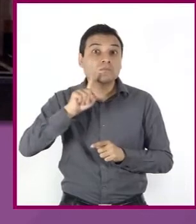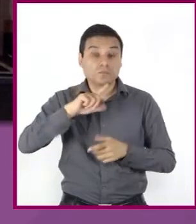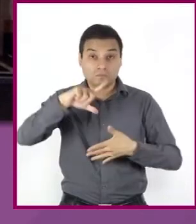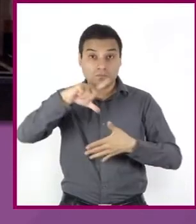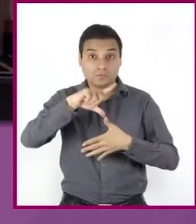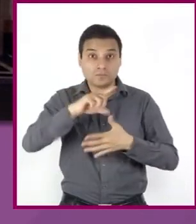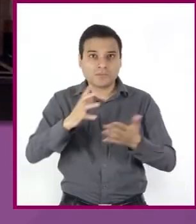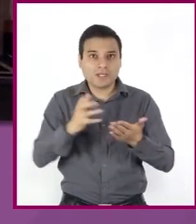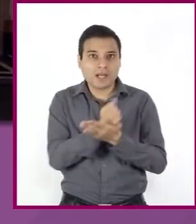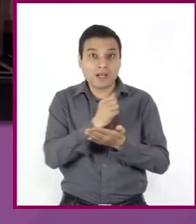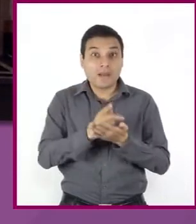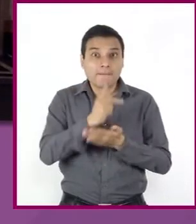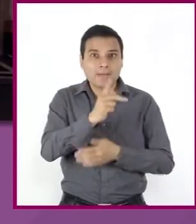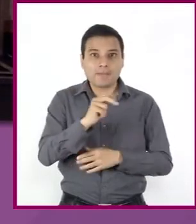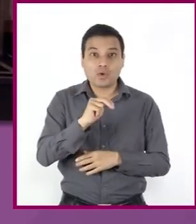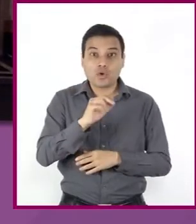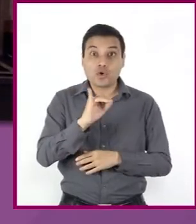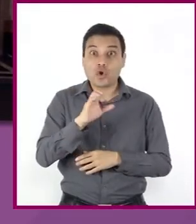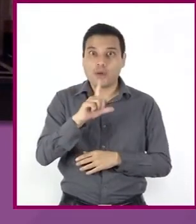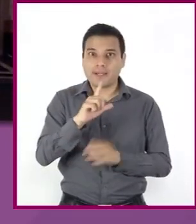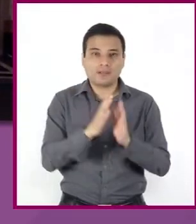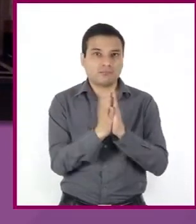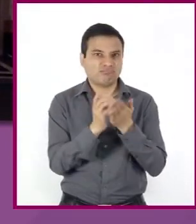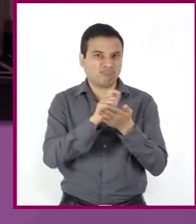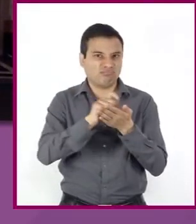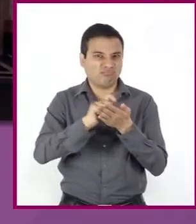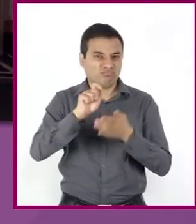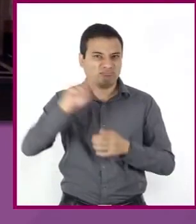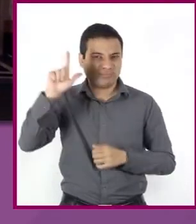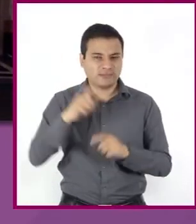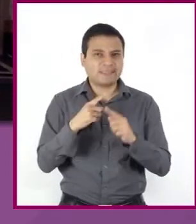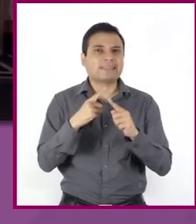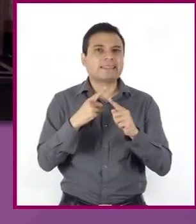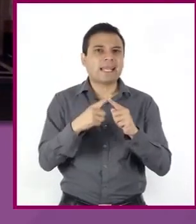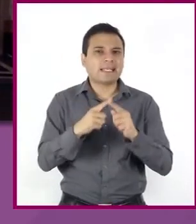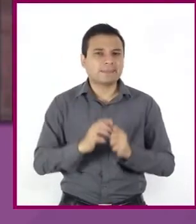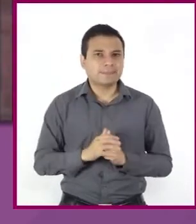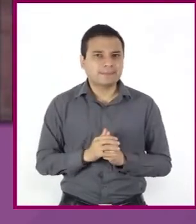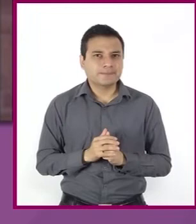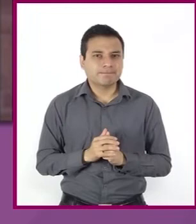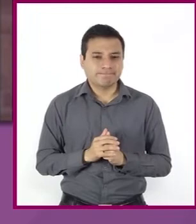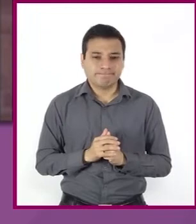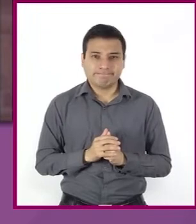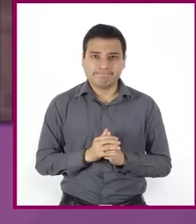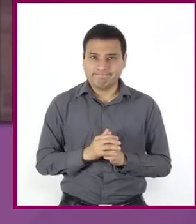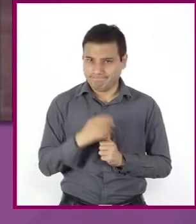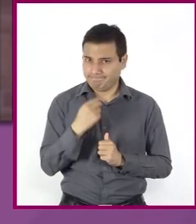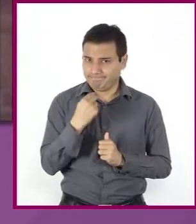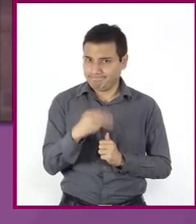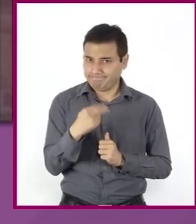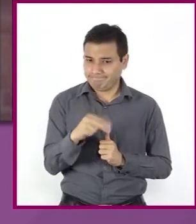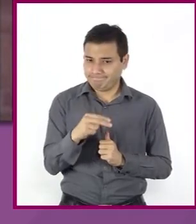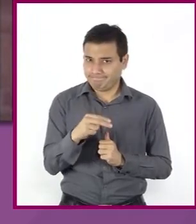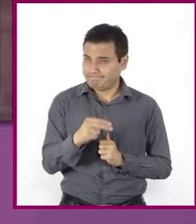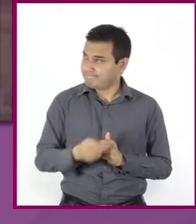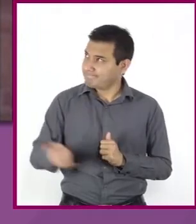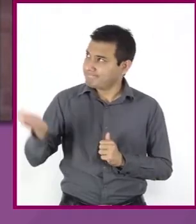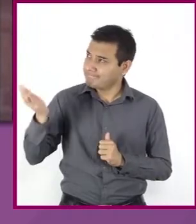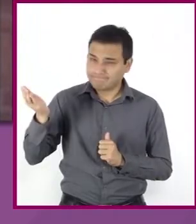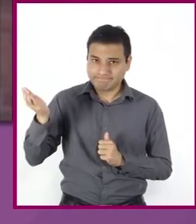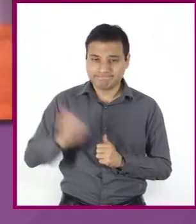ganar el Premio Nobel de Literatura. Ella es Gabriela Mistral.